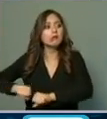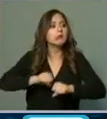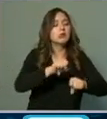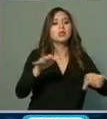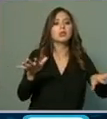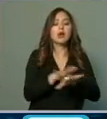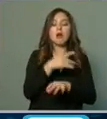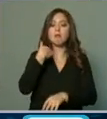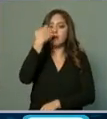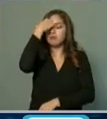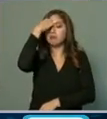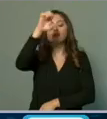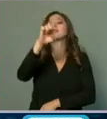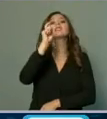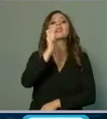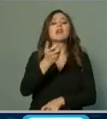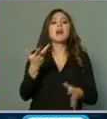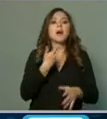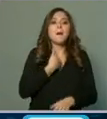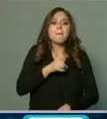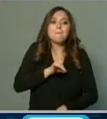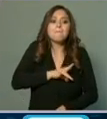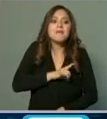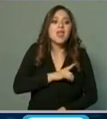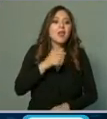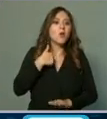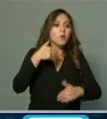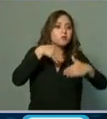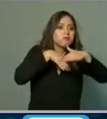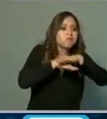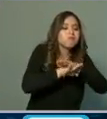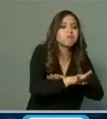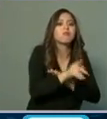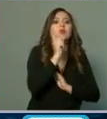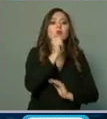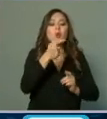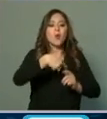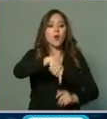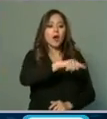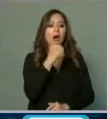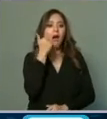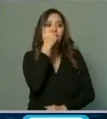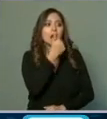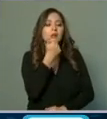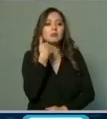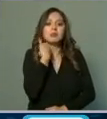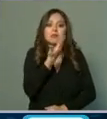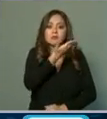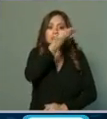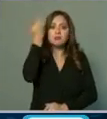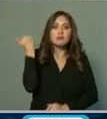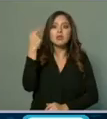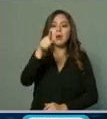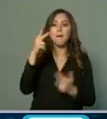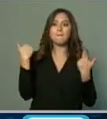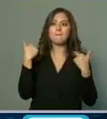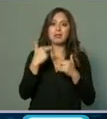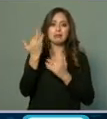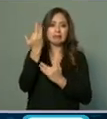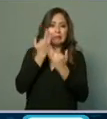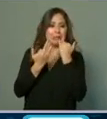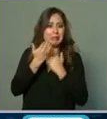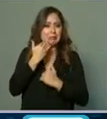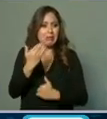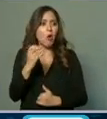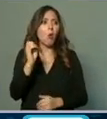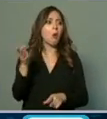los estudiantes el miedo de poder entrar a un nuevo grupo de amigos, el que tal vez el maestro pues no me vea bien, ¿no? O no me trate como me